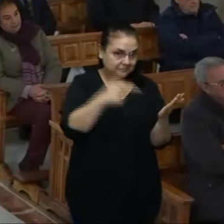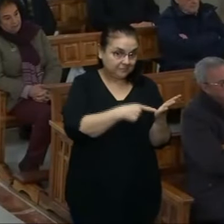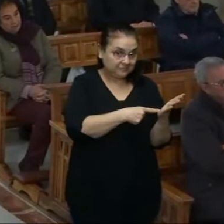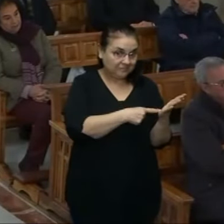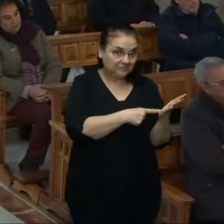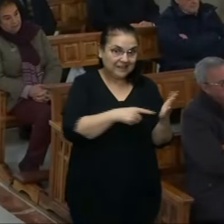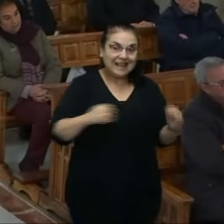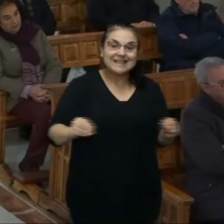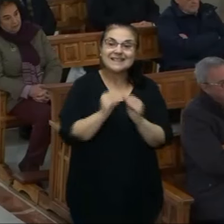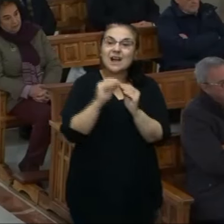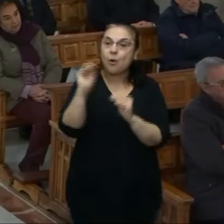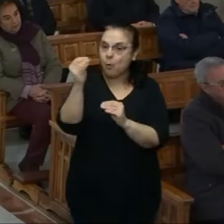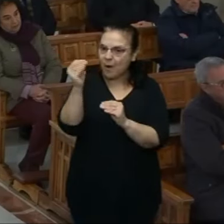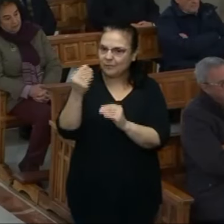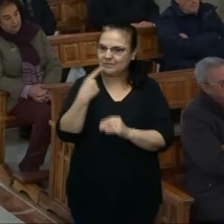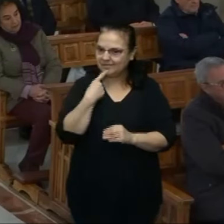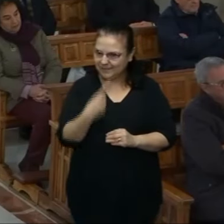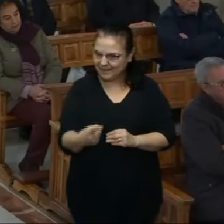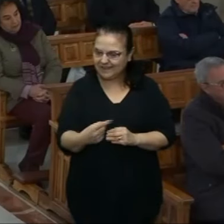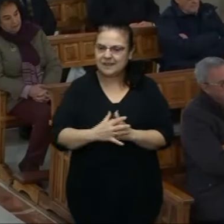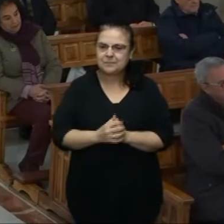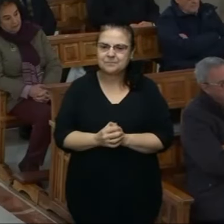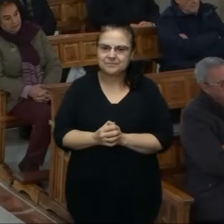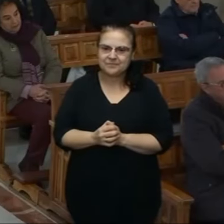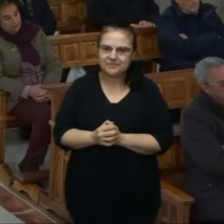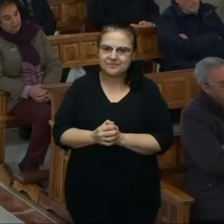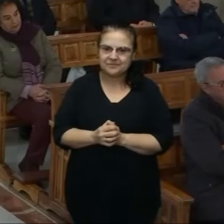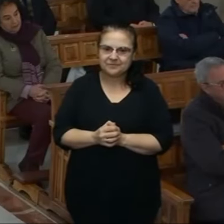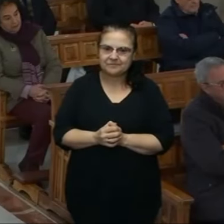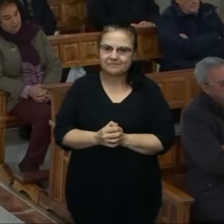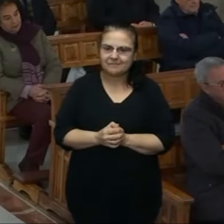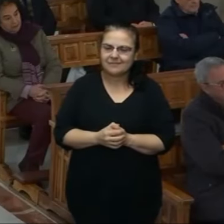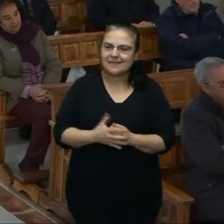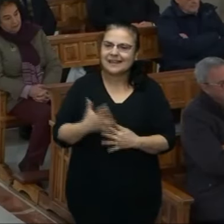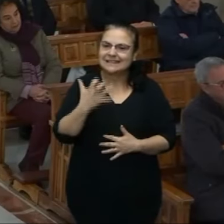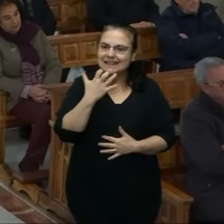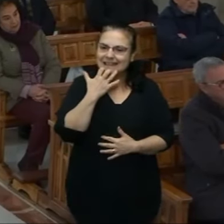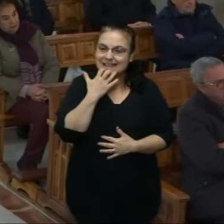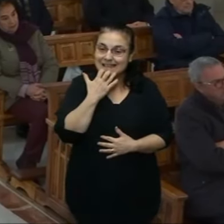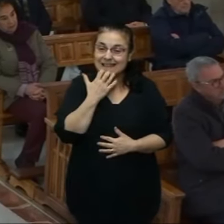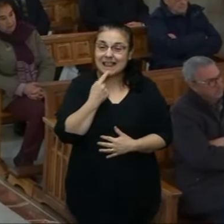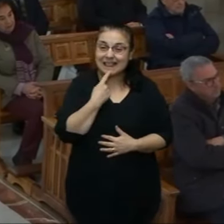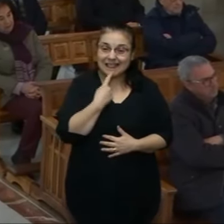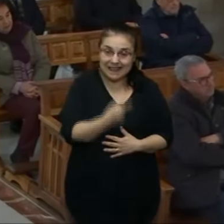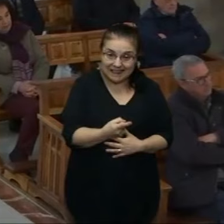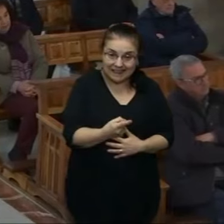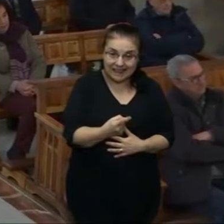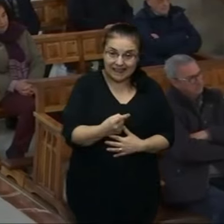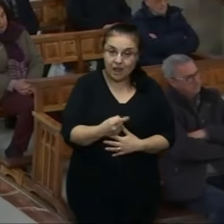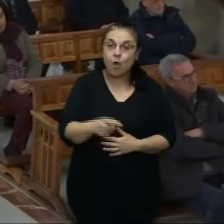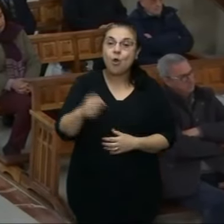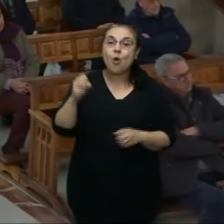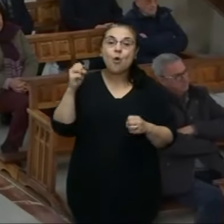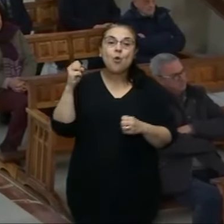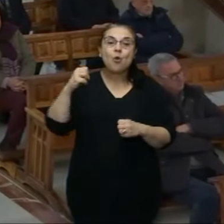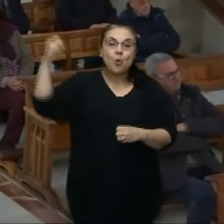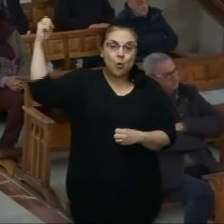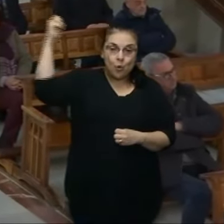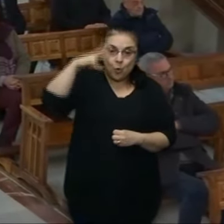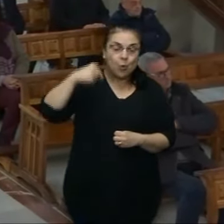él mismo hablaba de cómo quien dice que está en la luz pero aborrece a su